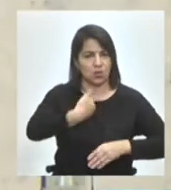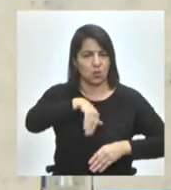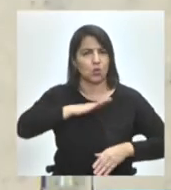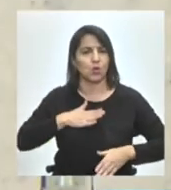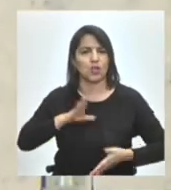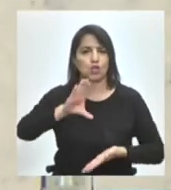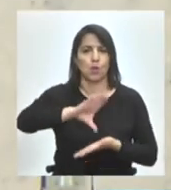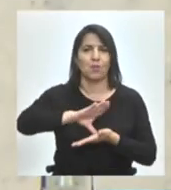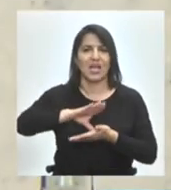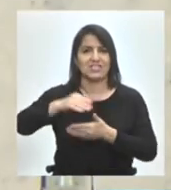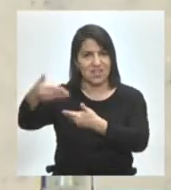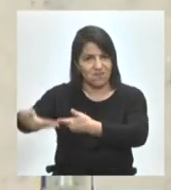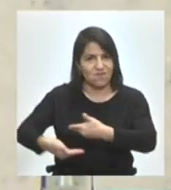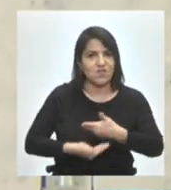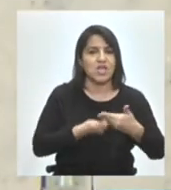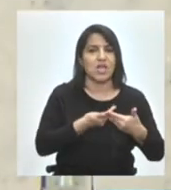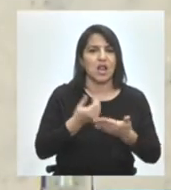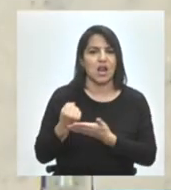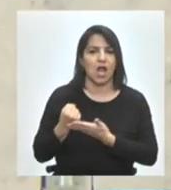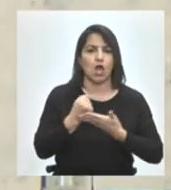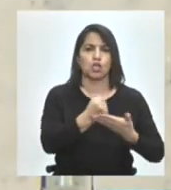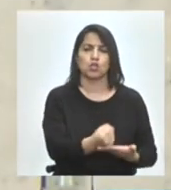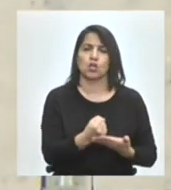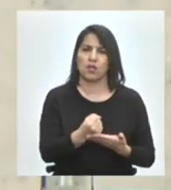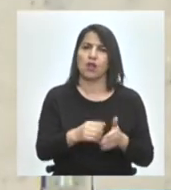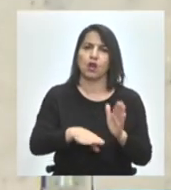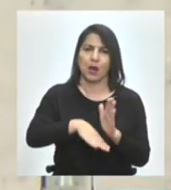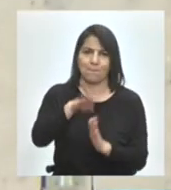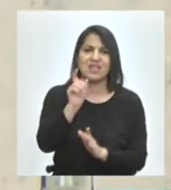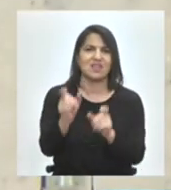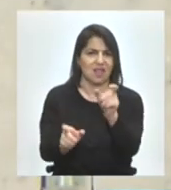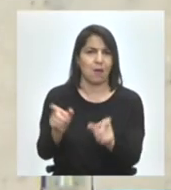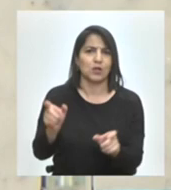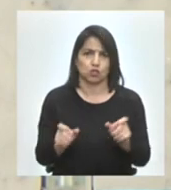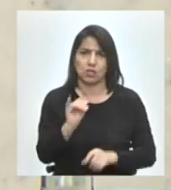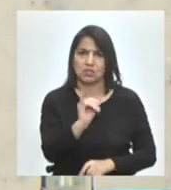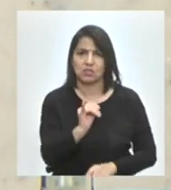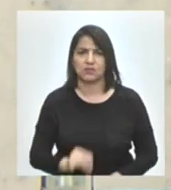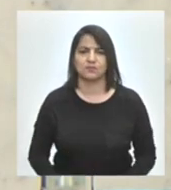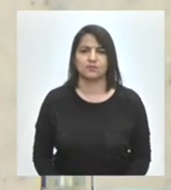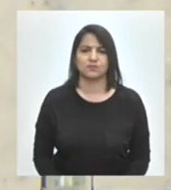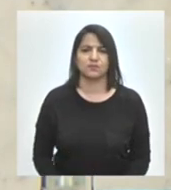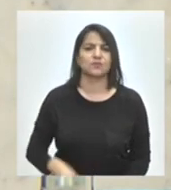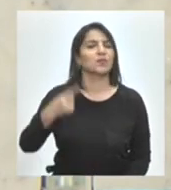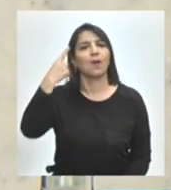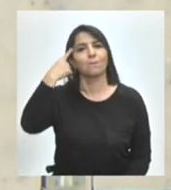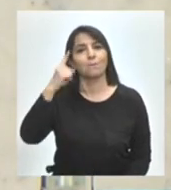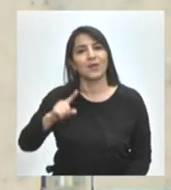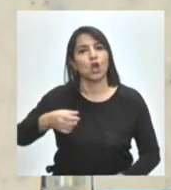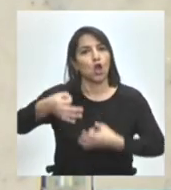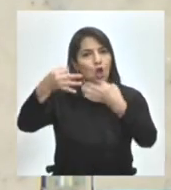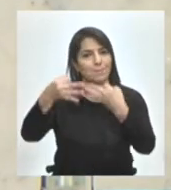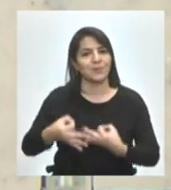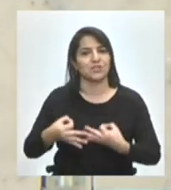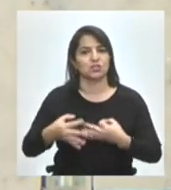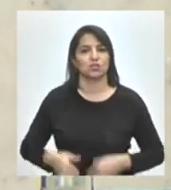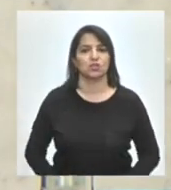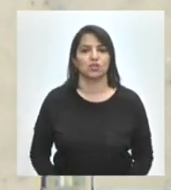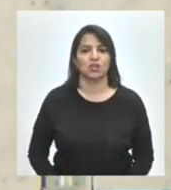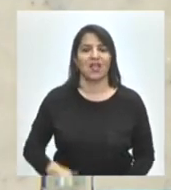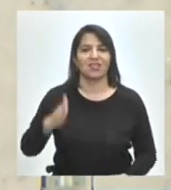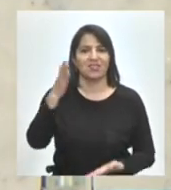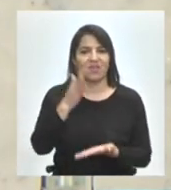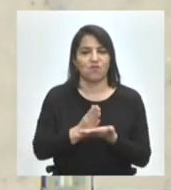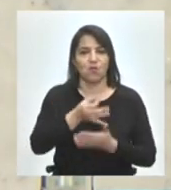cuando vienen a aportar, como ocurre en la gran mayoría de los casos. Pero con convicción tenemos que